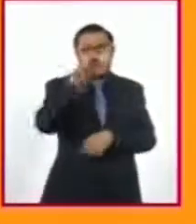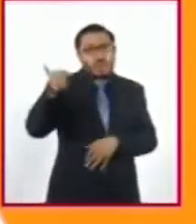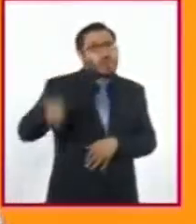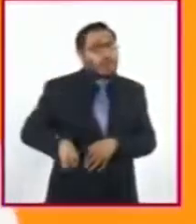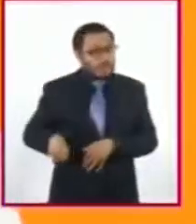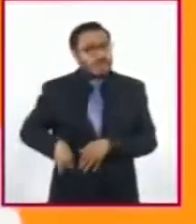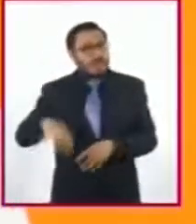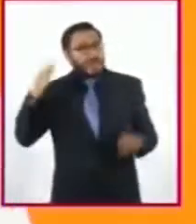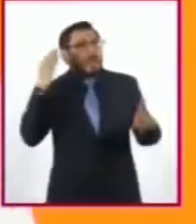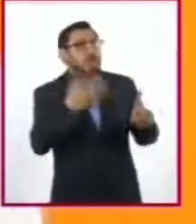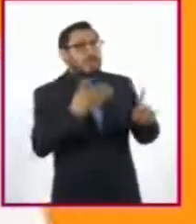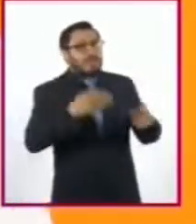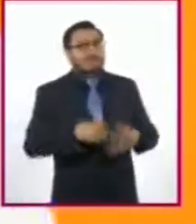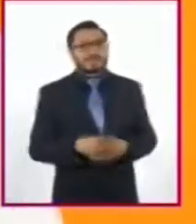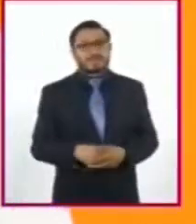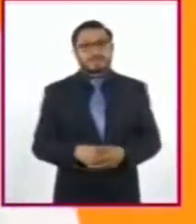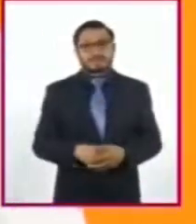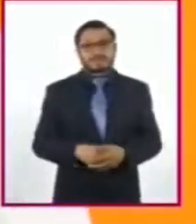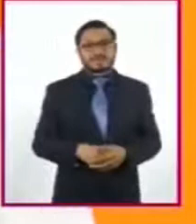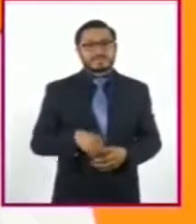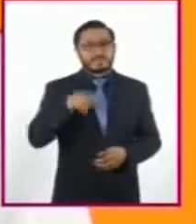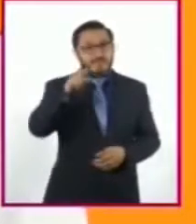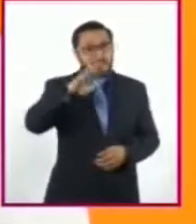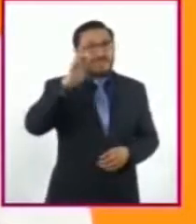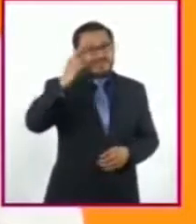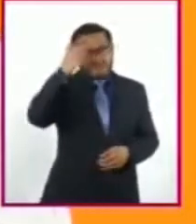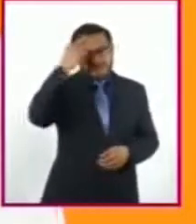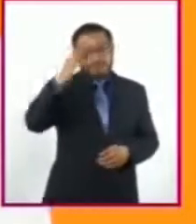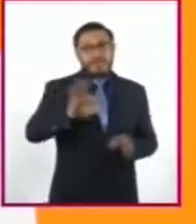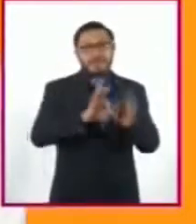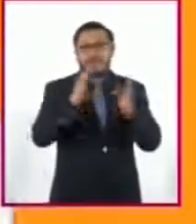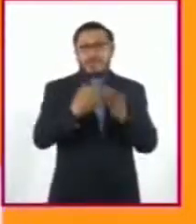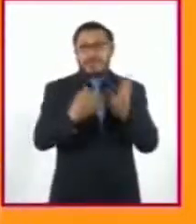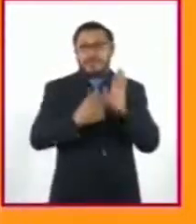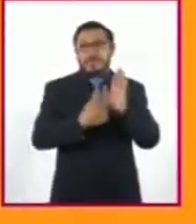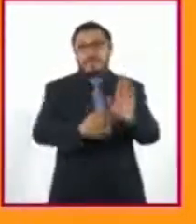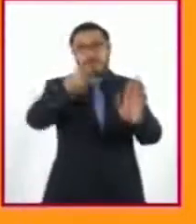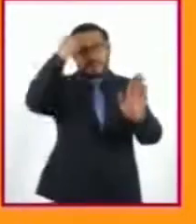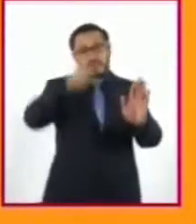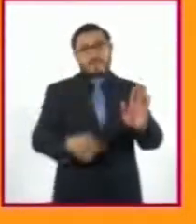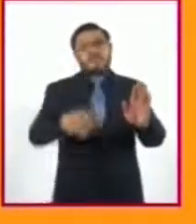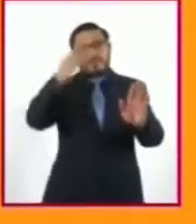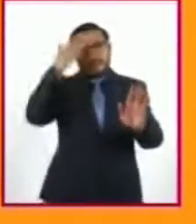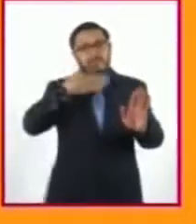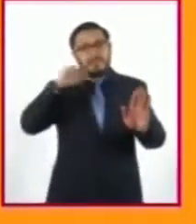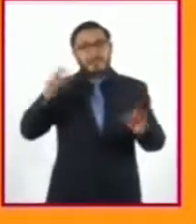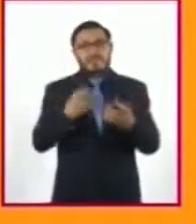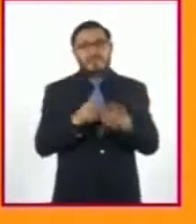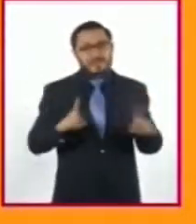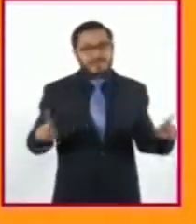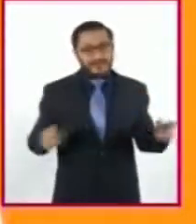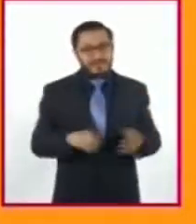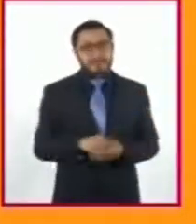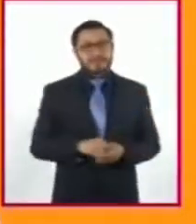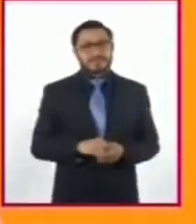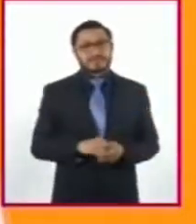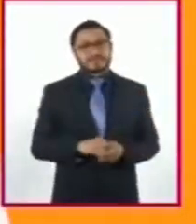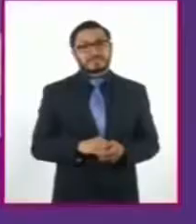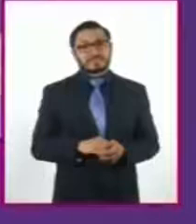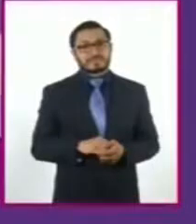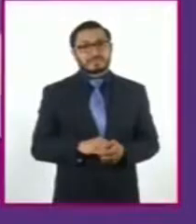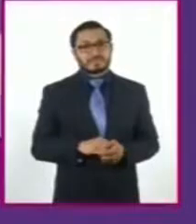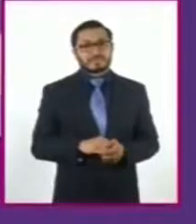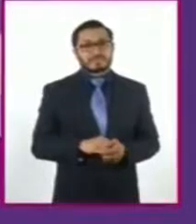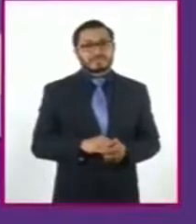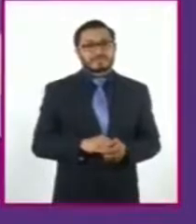expectativas. Considera las siguientes estrategias para desarrollar tus capacidades en cualquier ámbito.